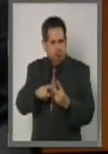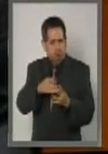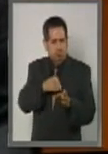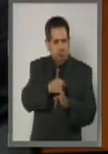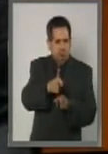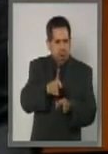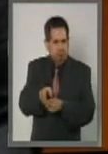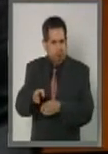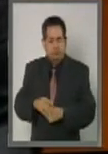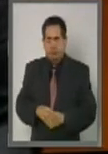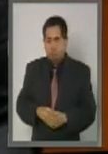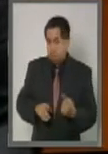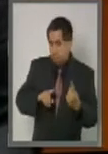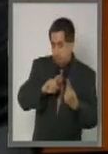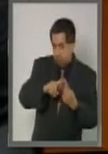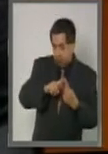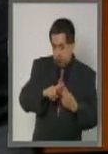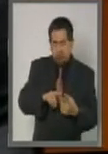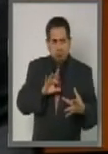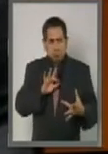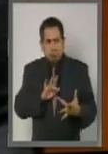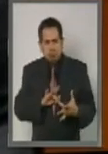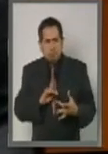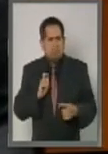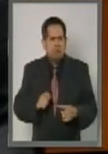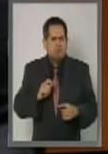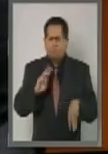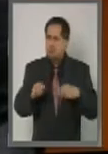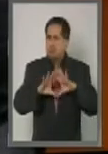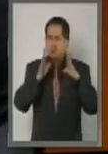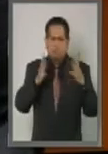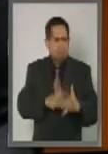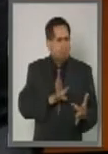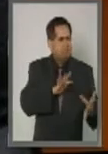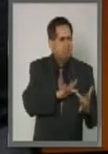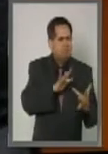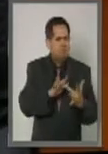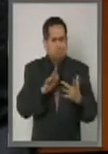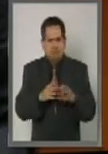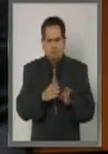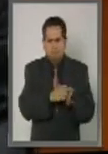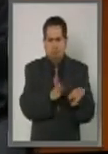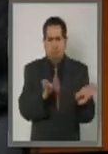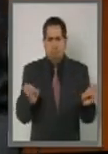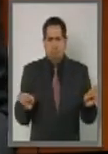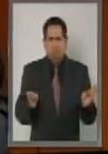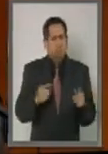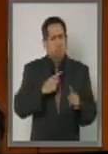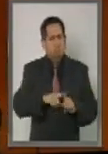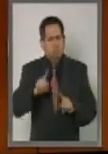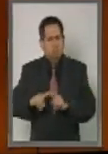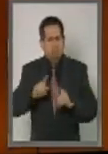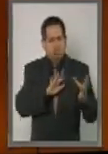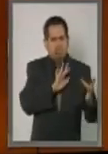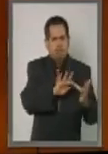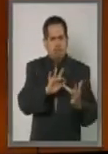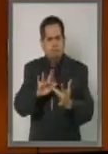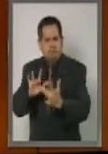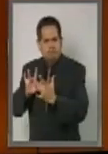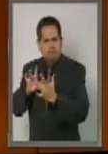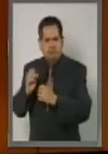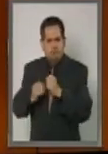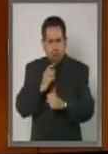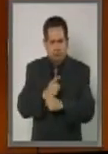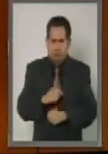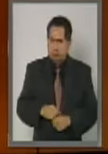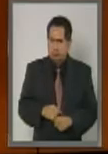es fortalecer nuestro contacto y presencia en el mundo, diversificar nuestras relaciones y oportunidades. El segundo